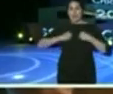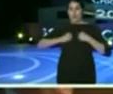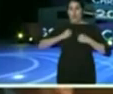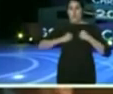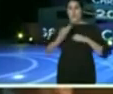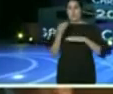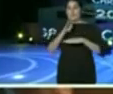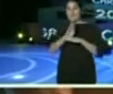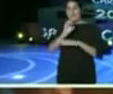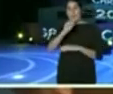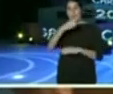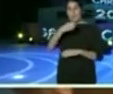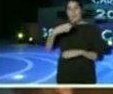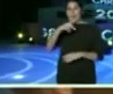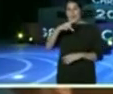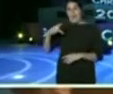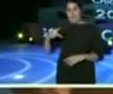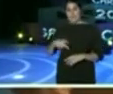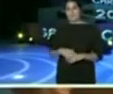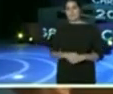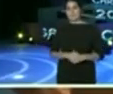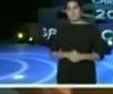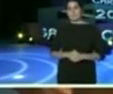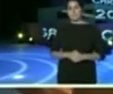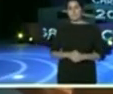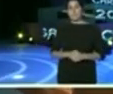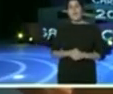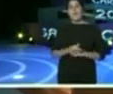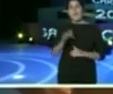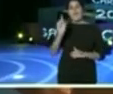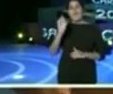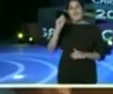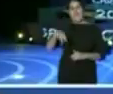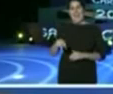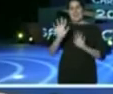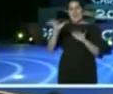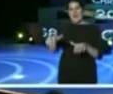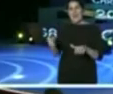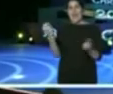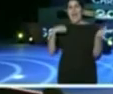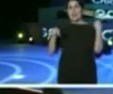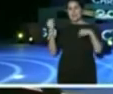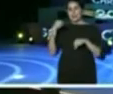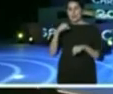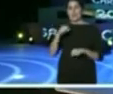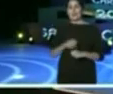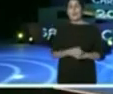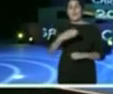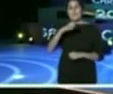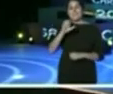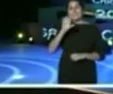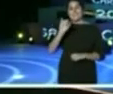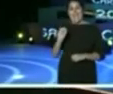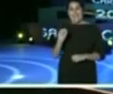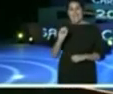de Abubucaca. Fran León, actor e intérprete. Besay Pérez, músico y